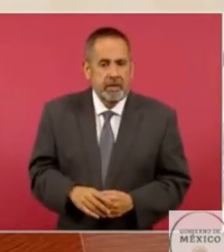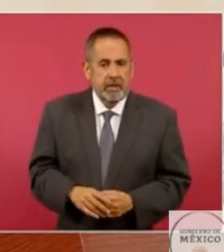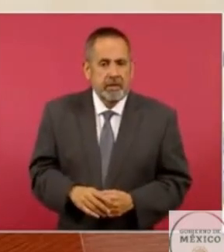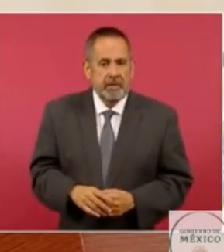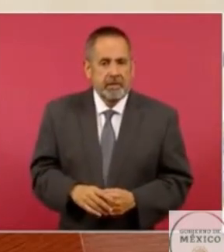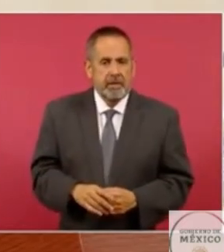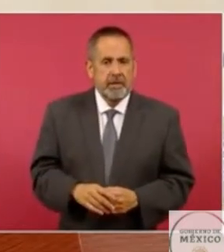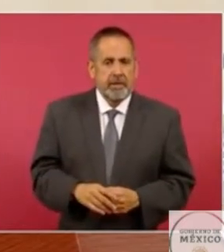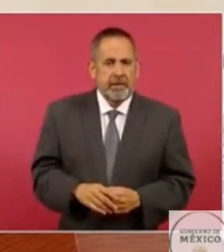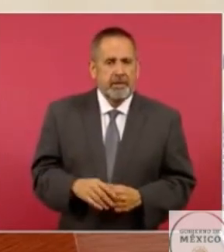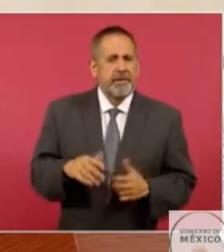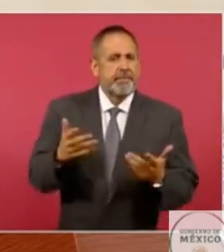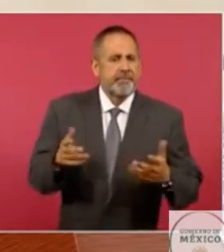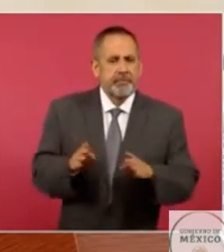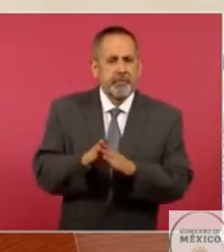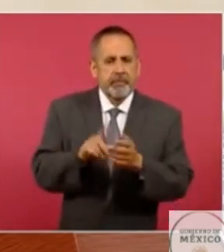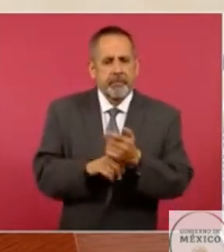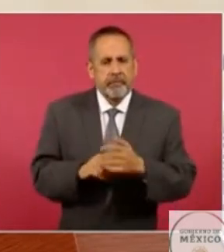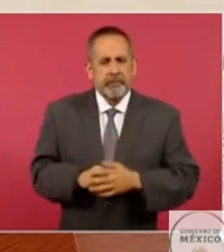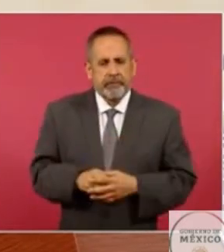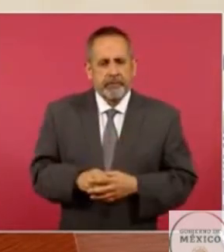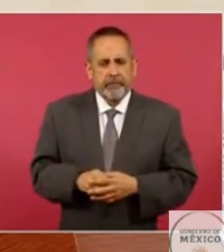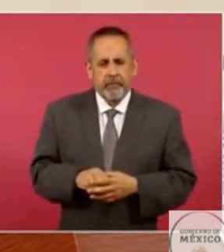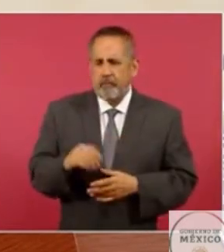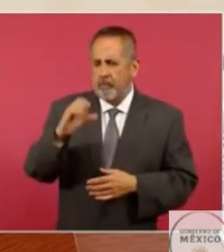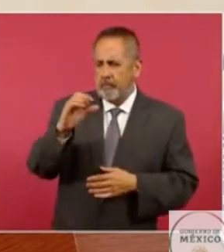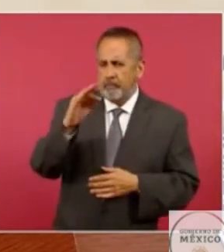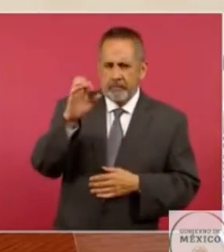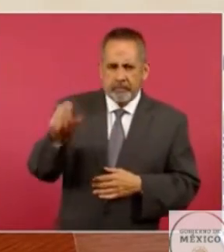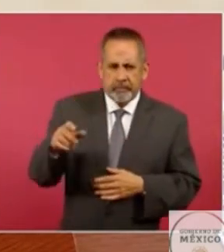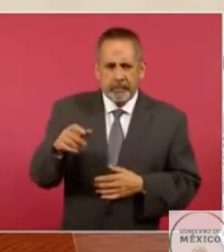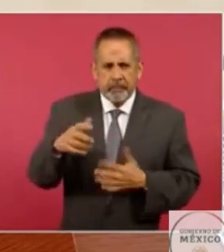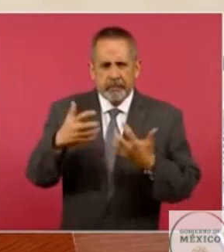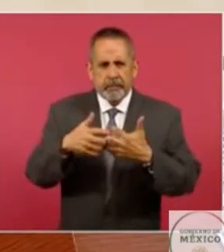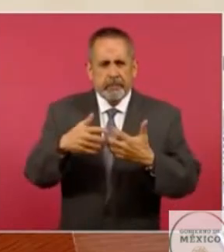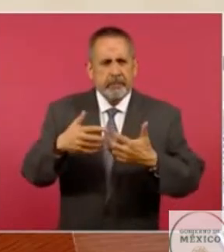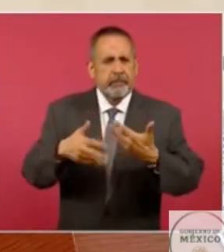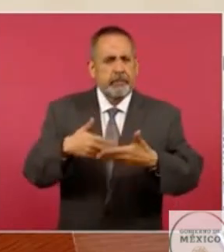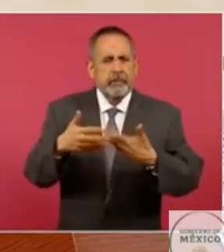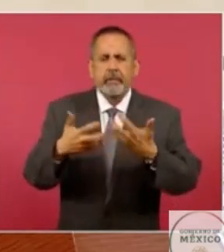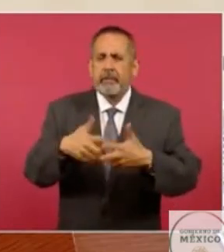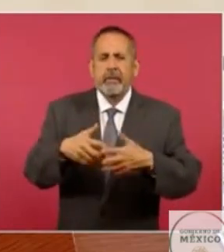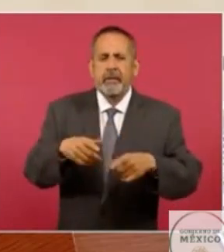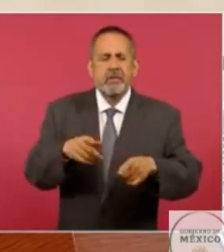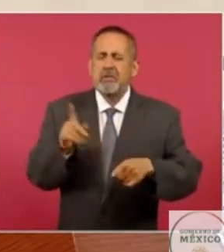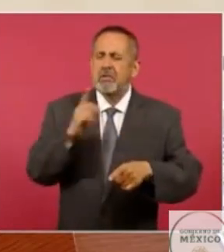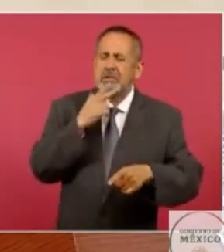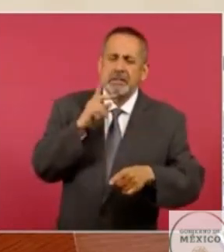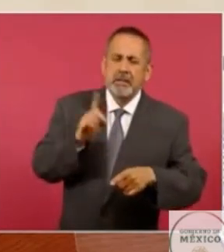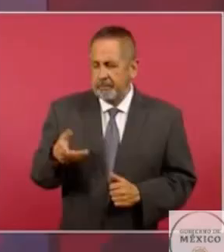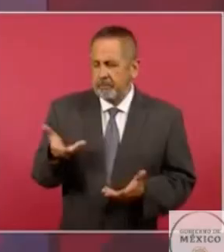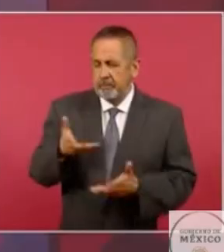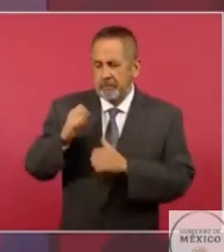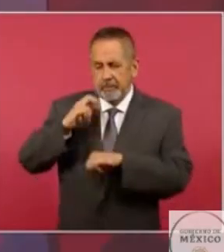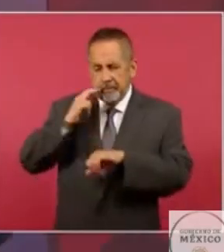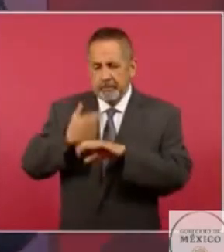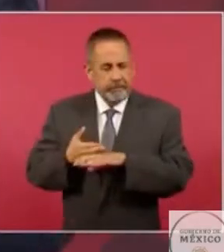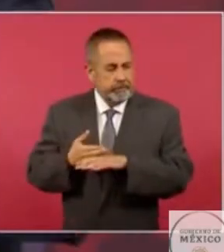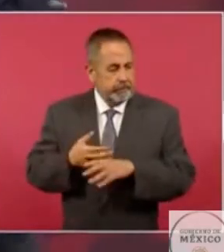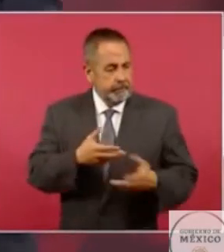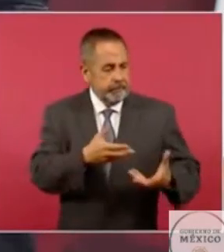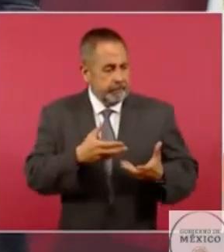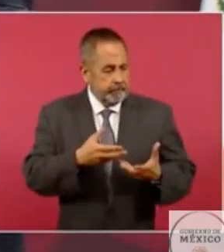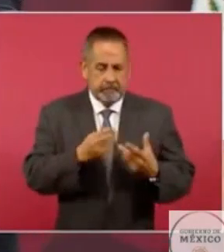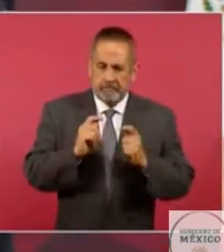Comisión Federal de Electricidad. Dicen, es que no va a operar la Comisión Federal, no puede operar la Comisión Federal de Electricidad. No,